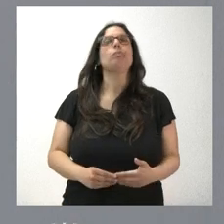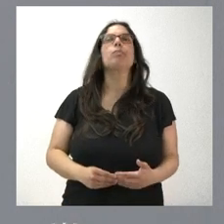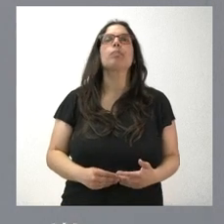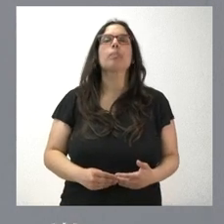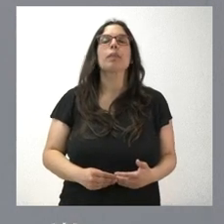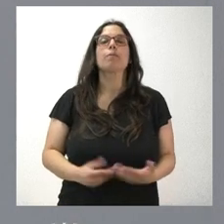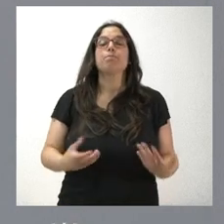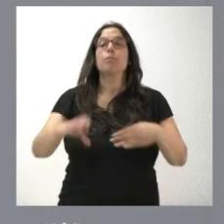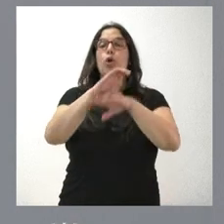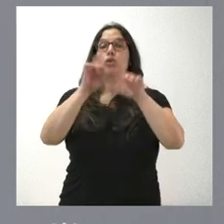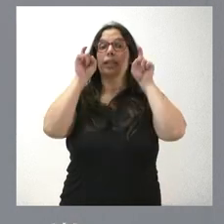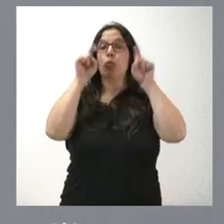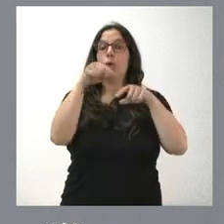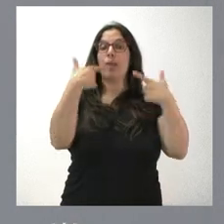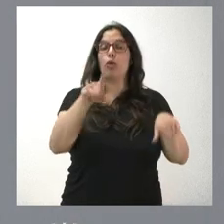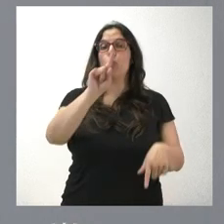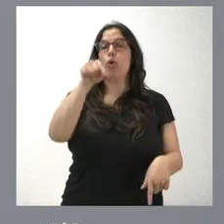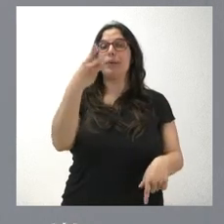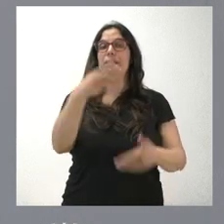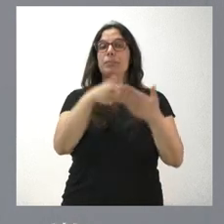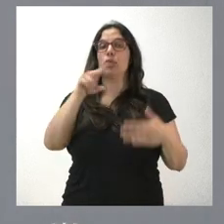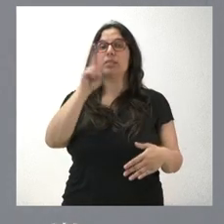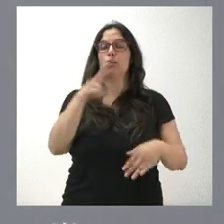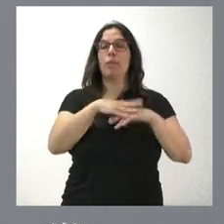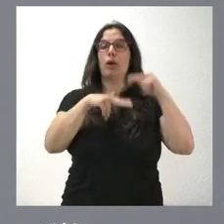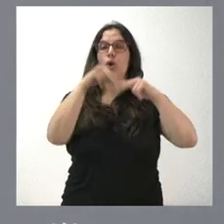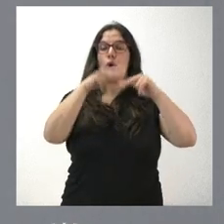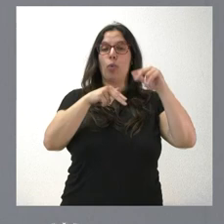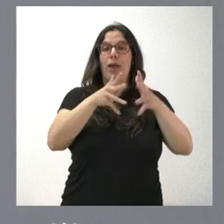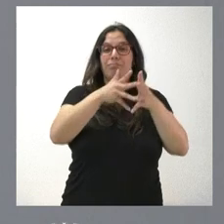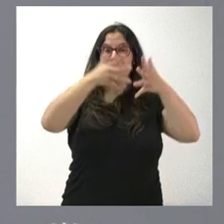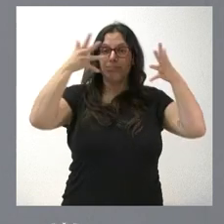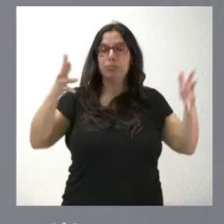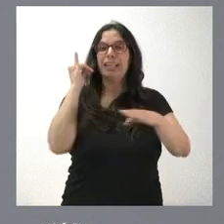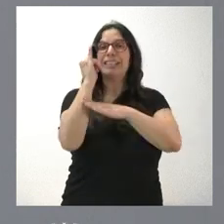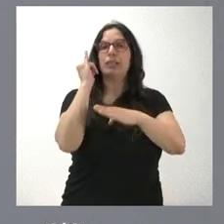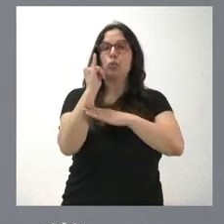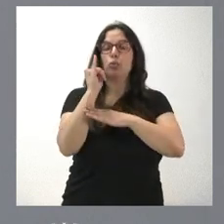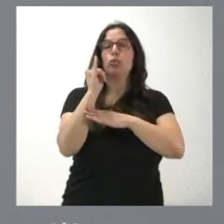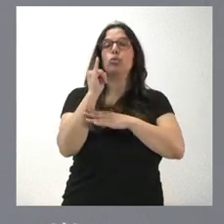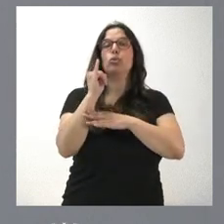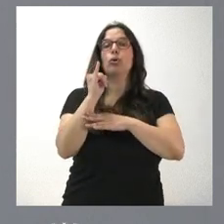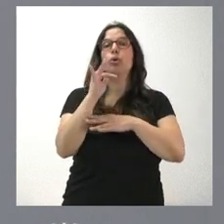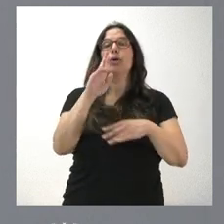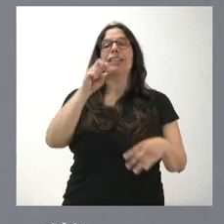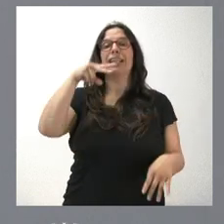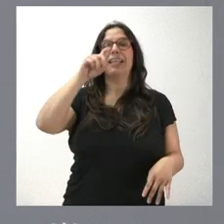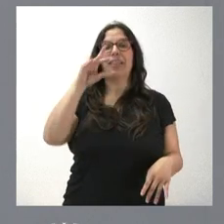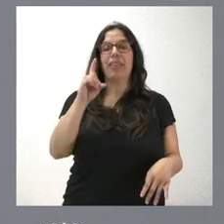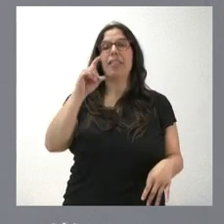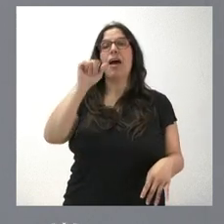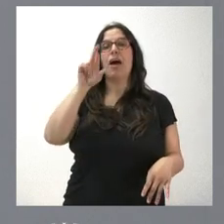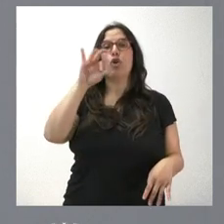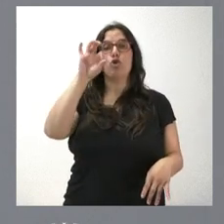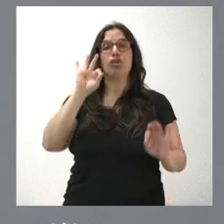en la Consejería de Educación, 1,3 millones de euros para las obras de ampliación del Instituto de Educación Secundaria Trinidad Arroyo en Palencia